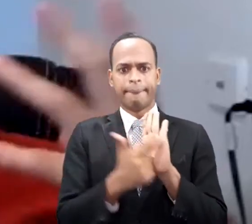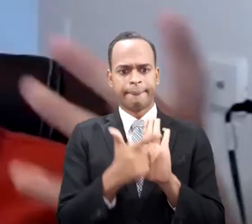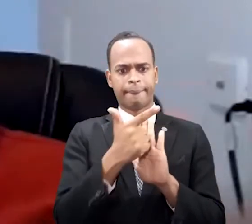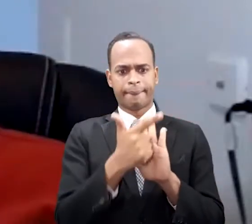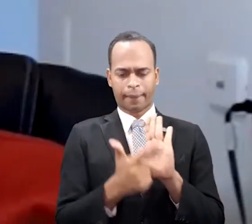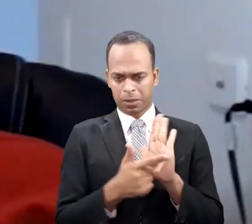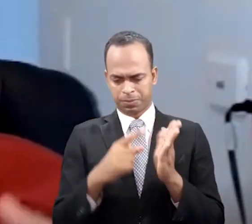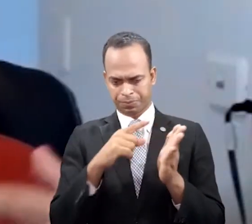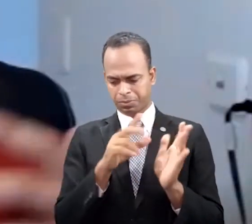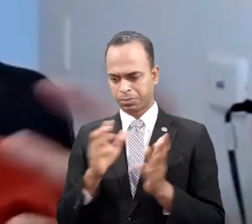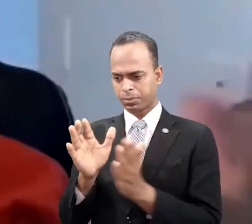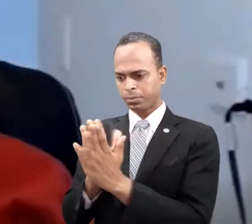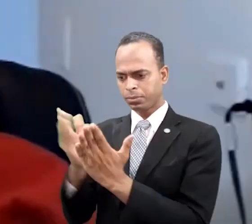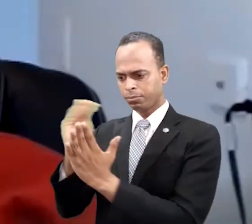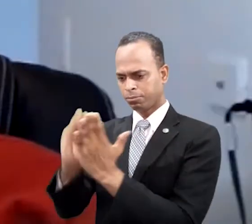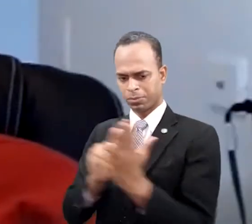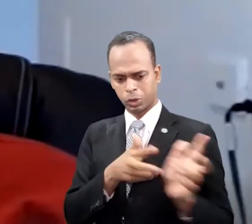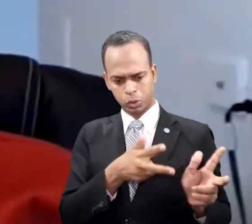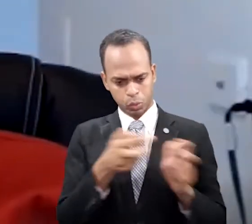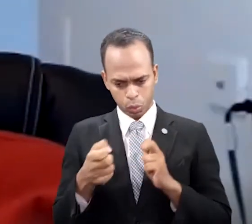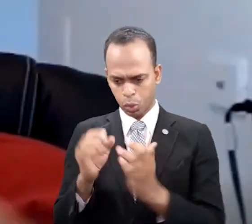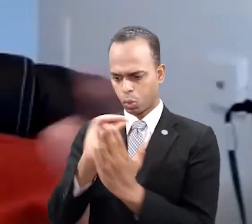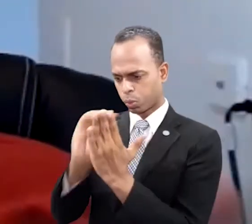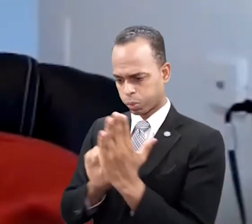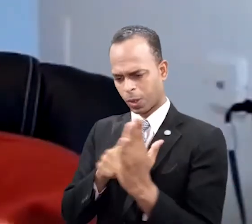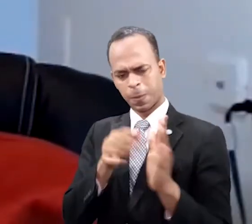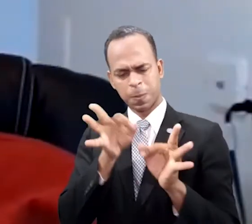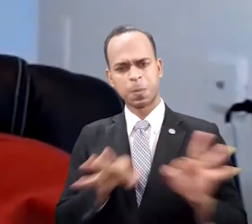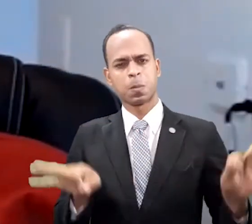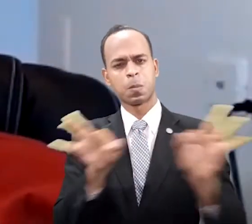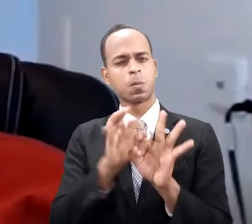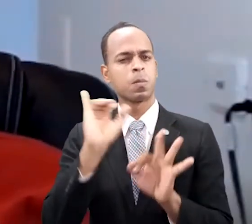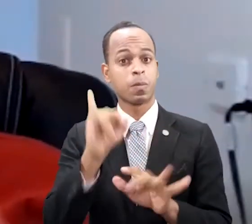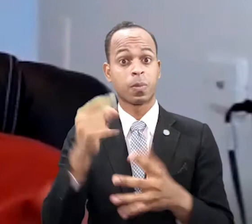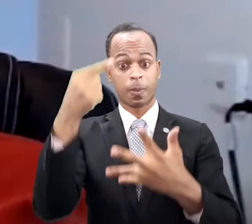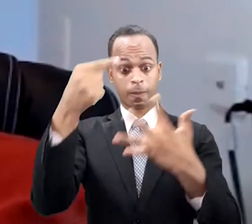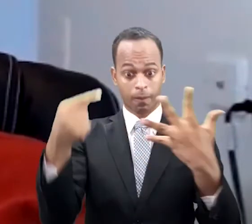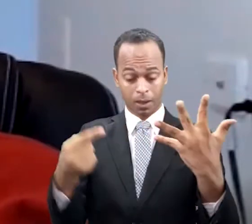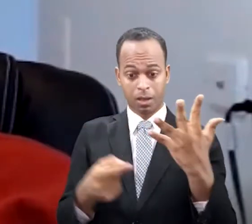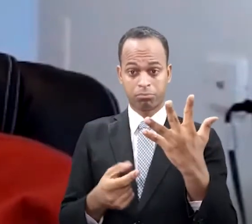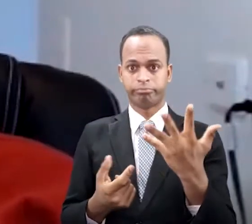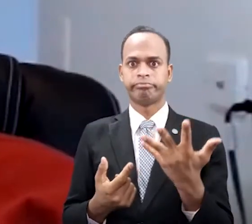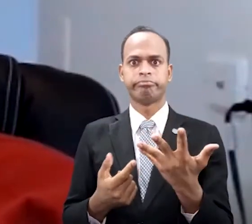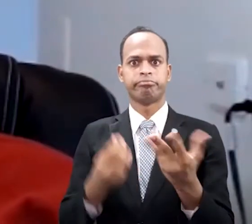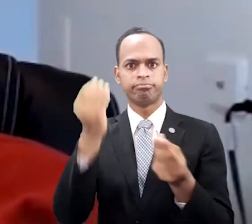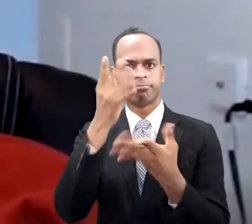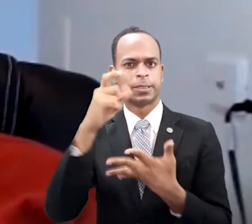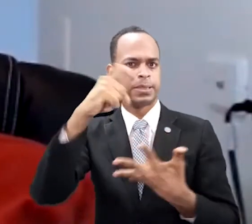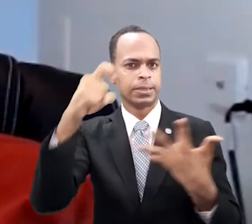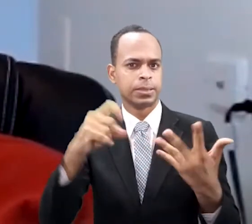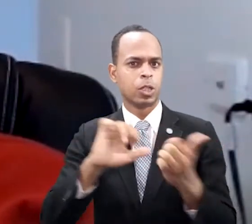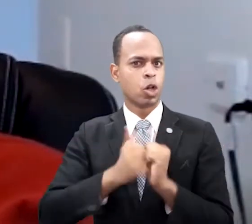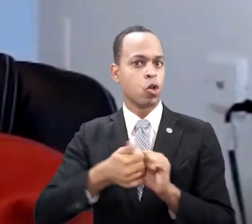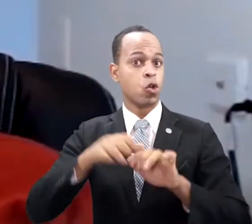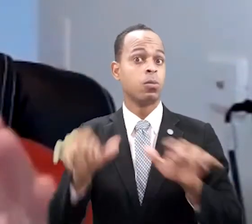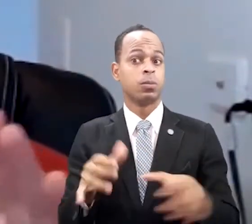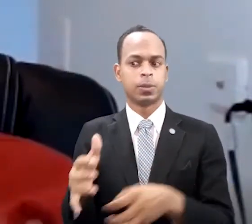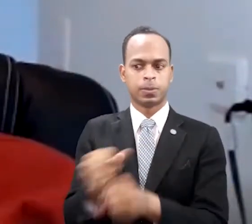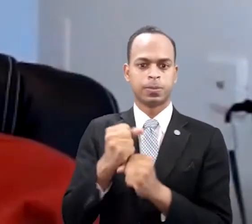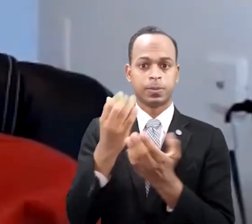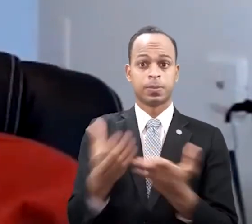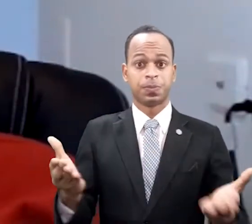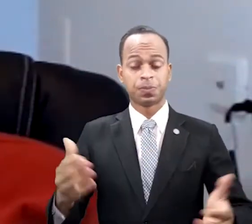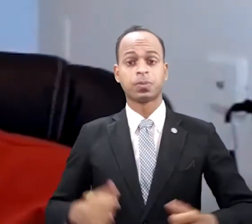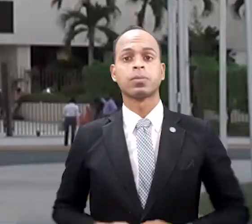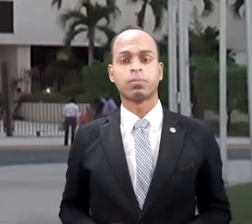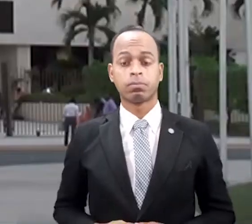jurídica analizando la figura, la viabilidad de la figura, la importancia, y hay artículos que dicen la necesidad y cómo sería útil para